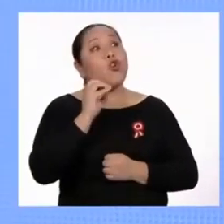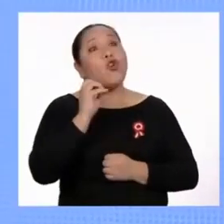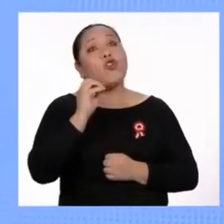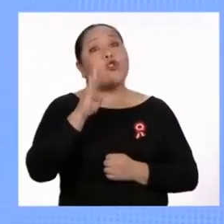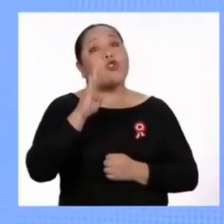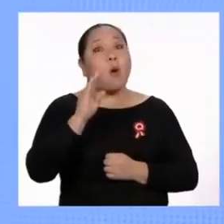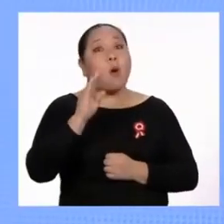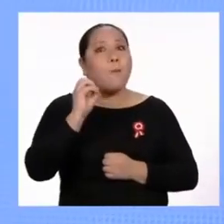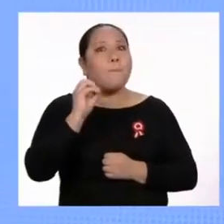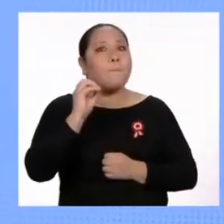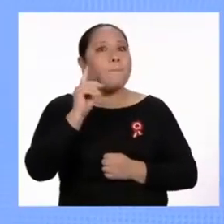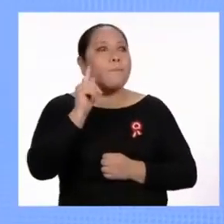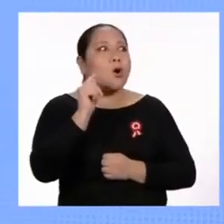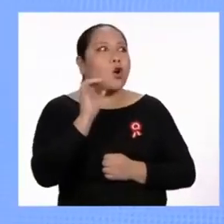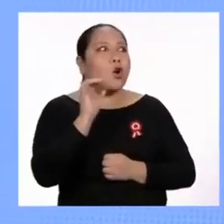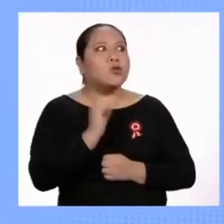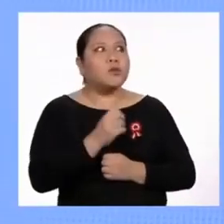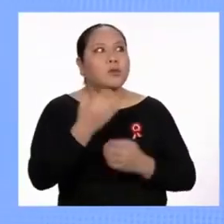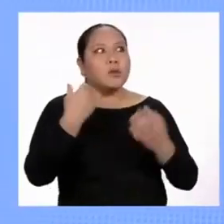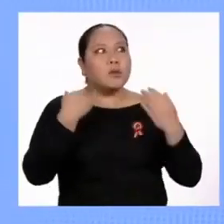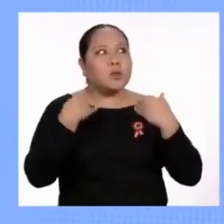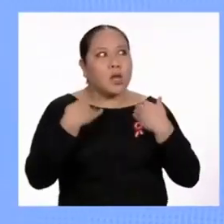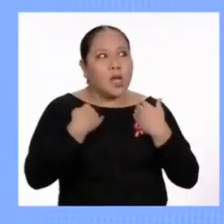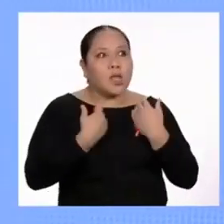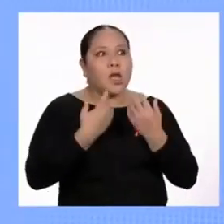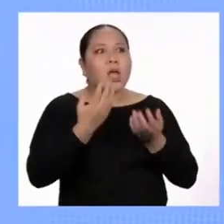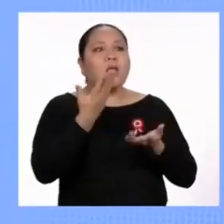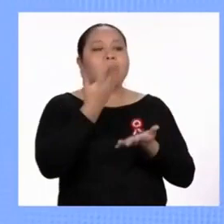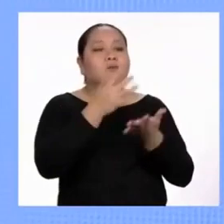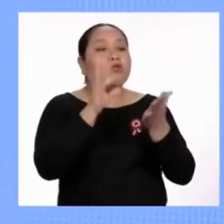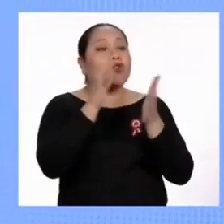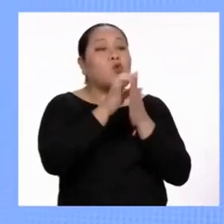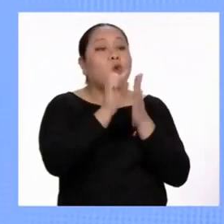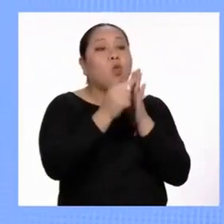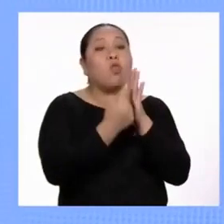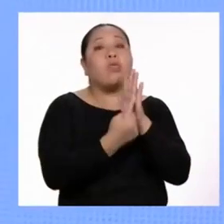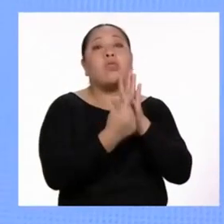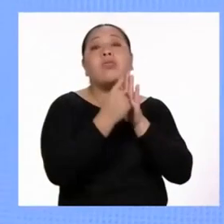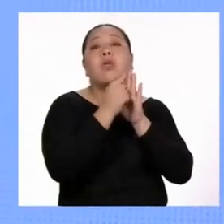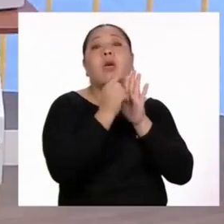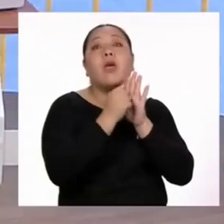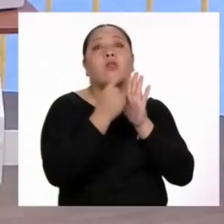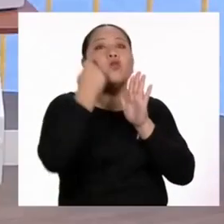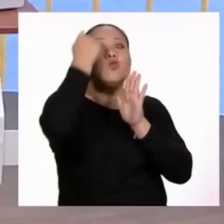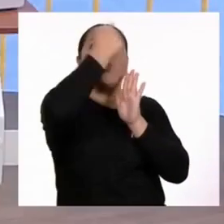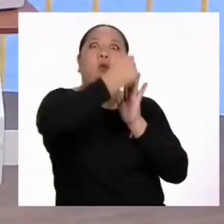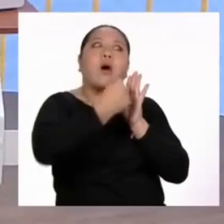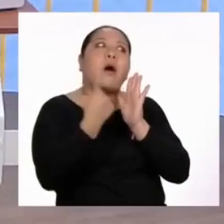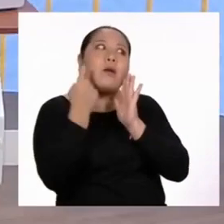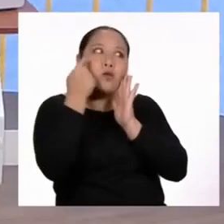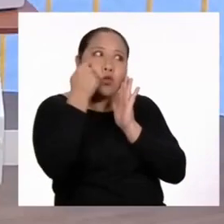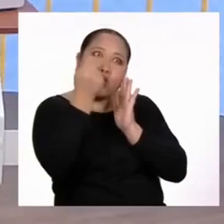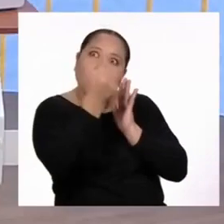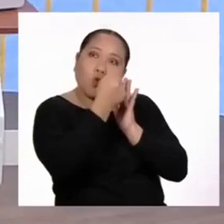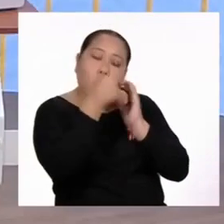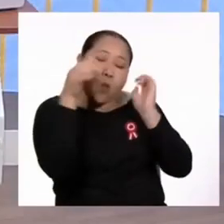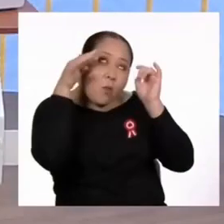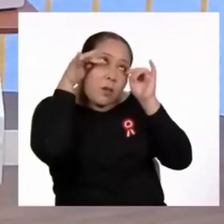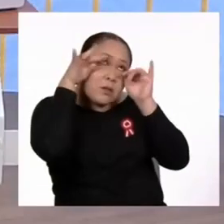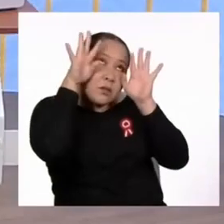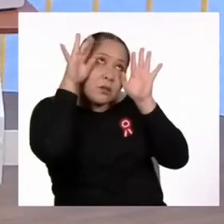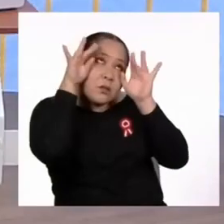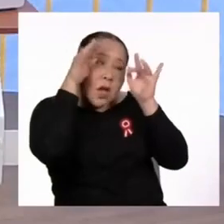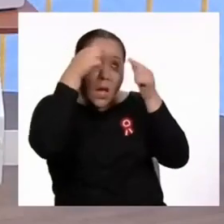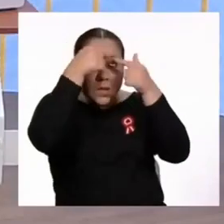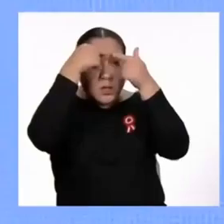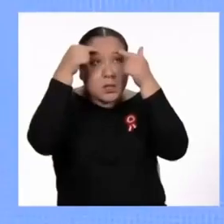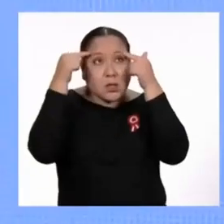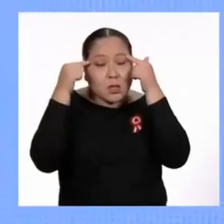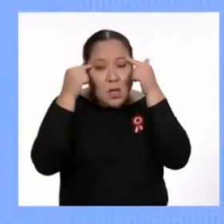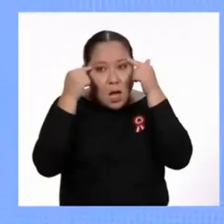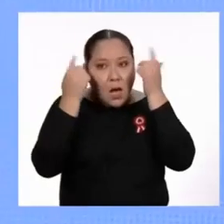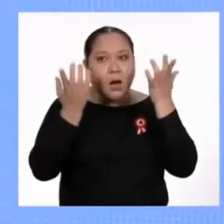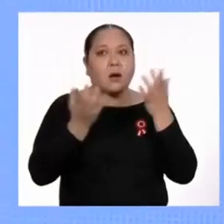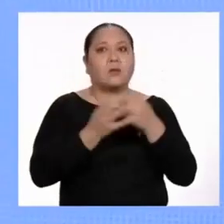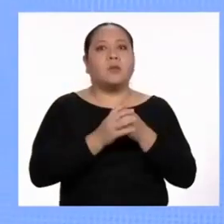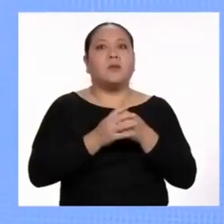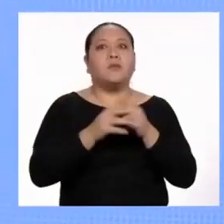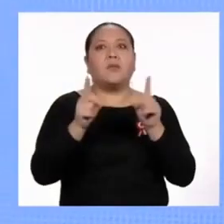ahora tienen datos de tus dedos, de tu cara, tus ojos, pestañas, cejas y